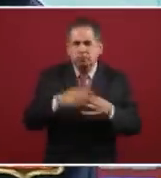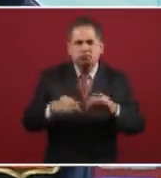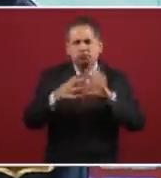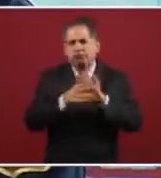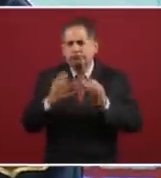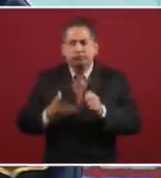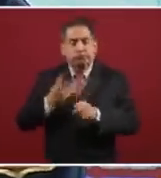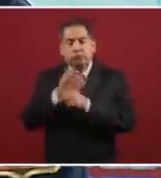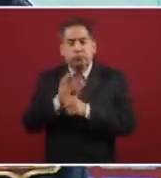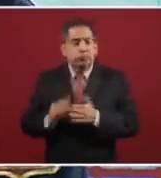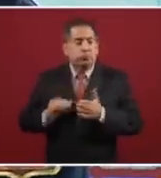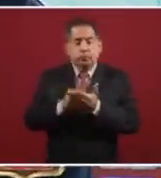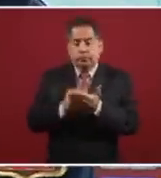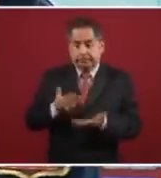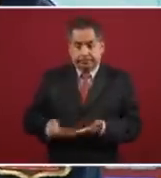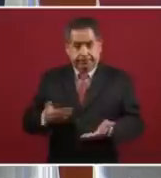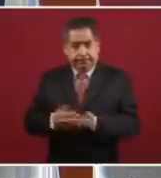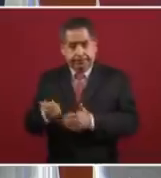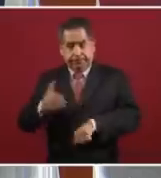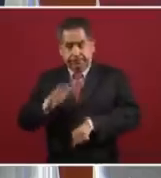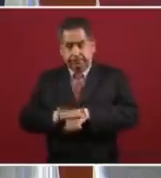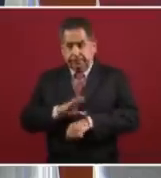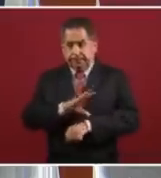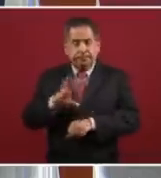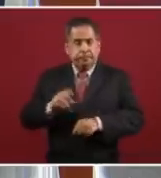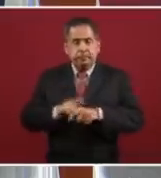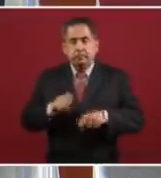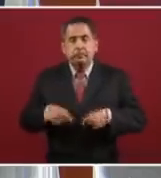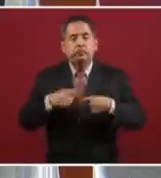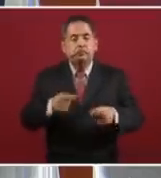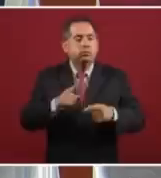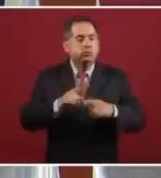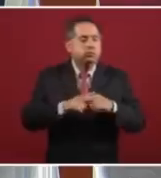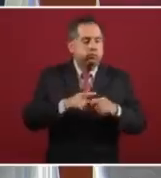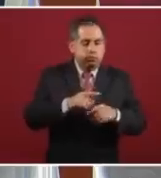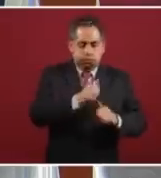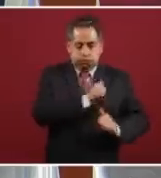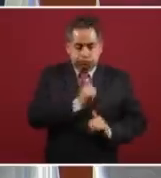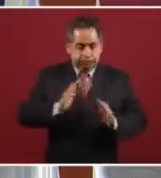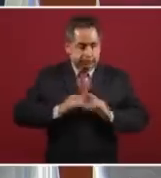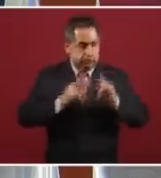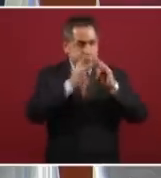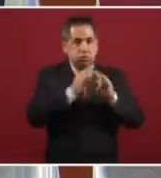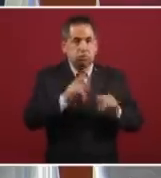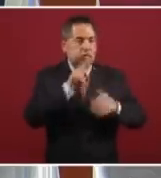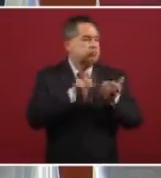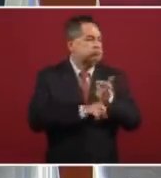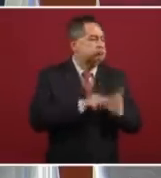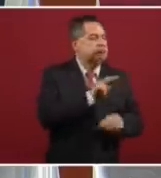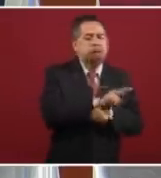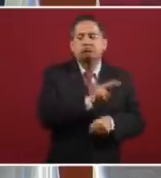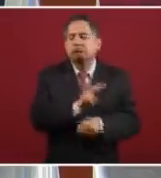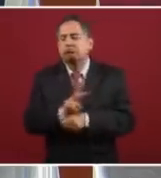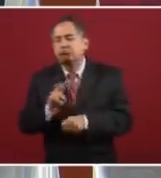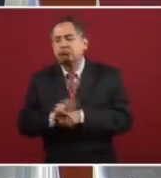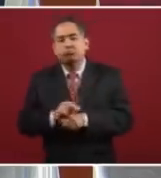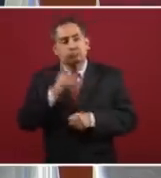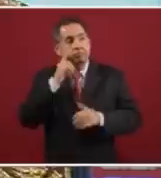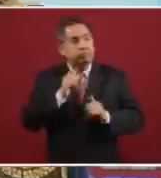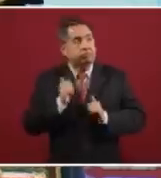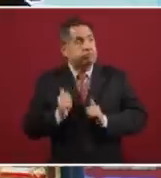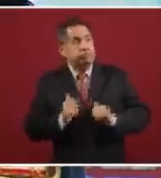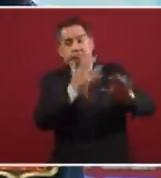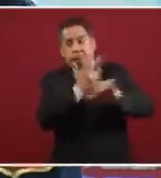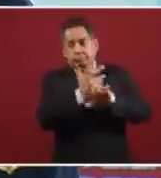implementó en esta administración, ya los puestos militares de seguridad no revisan únicamente lo que va hacia Estados